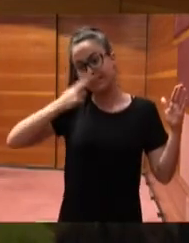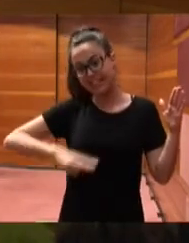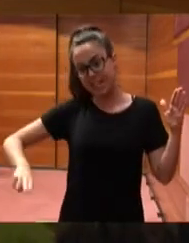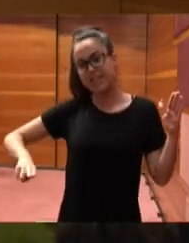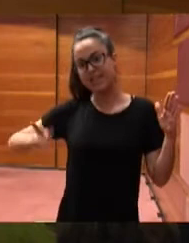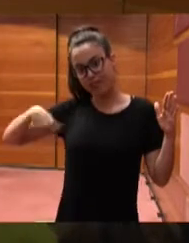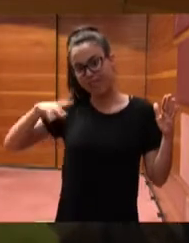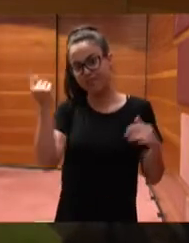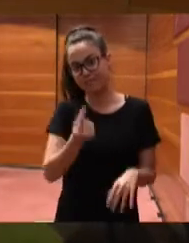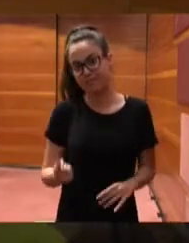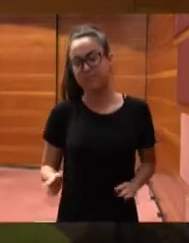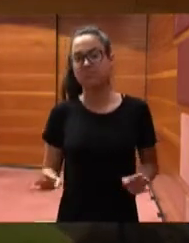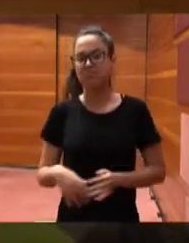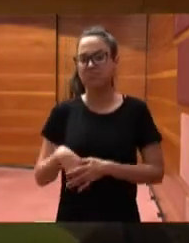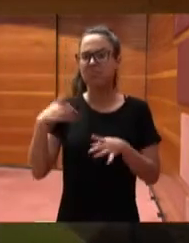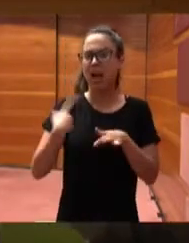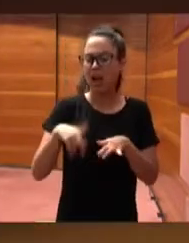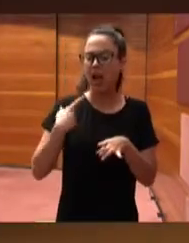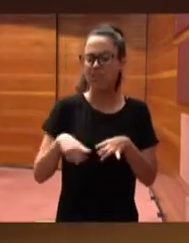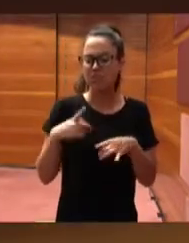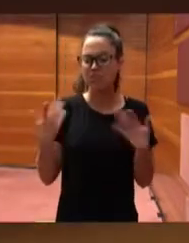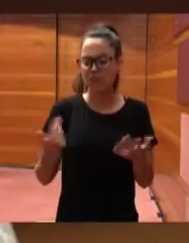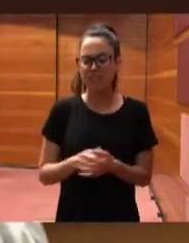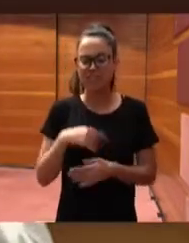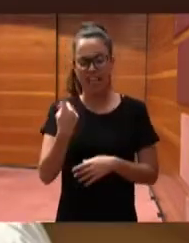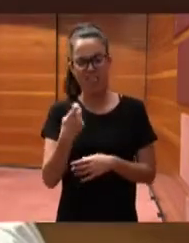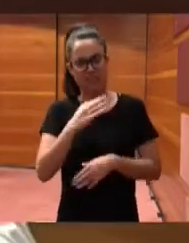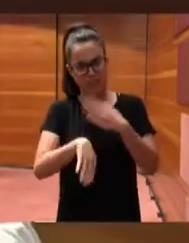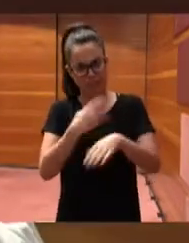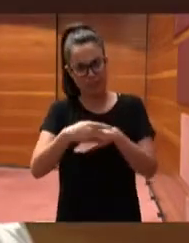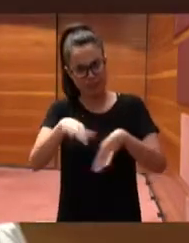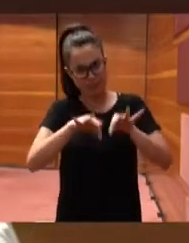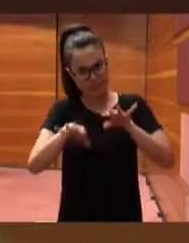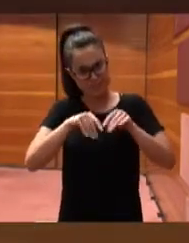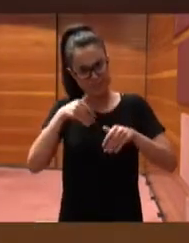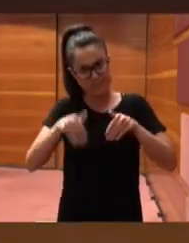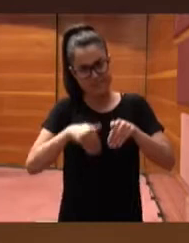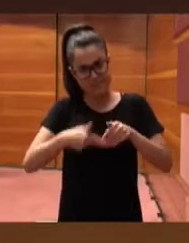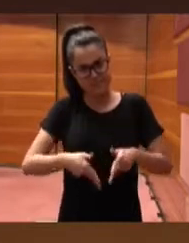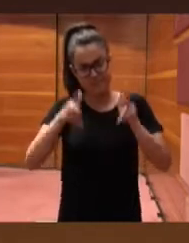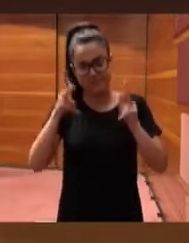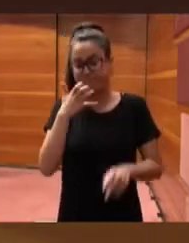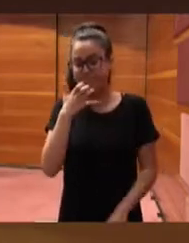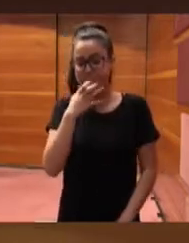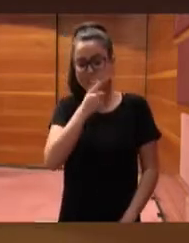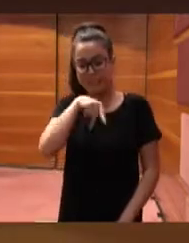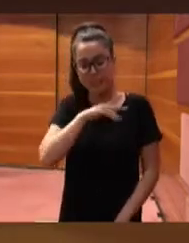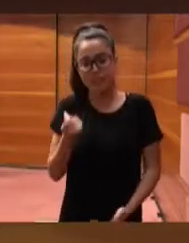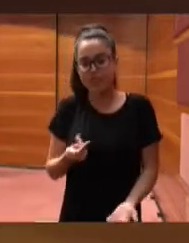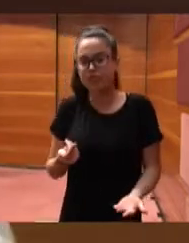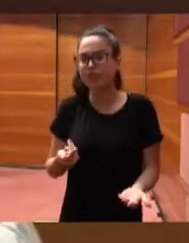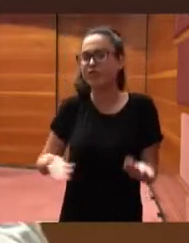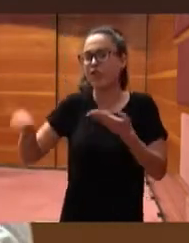caigan. No, todas esas cosas que se producen en un proceso de deliberación y que no se producen si no invocas esa inteligencia